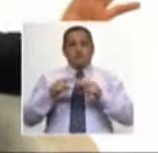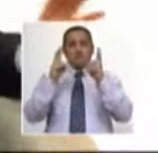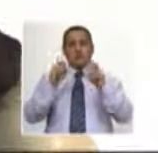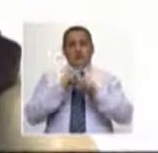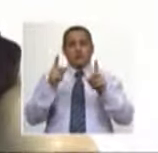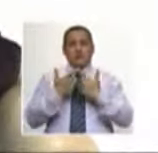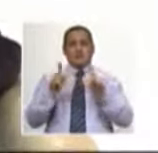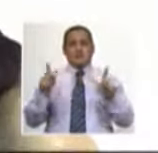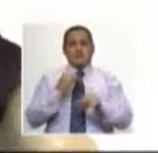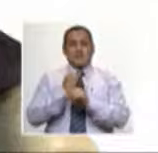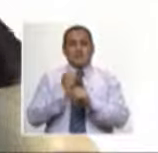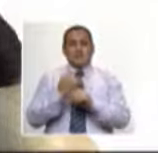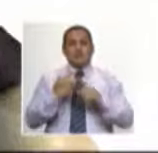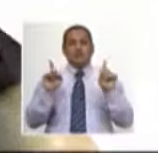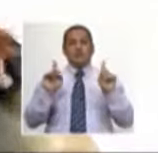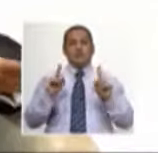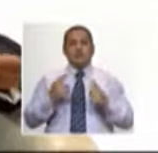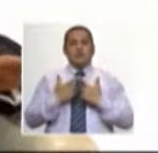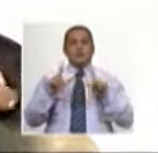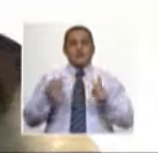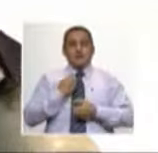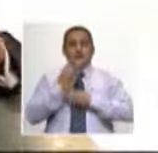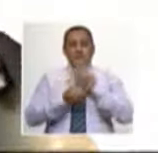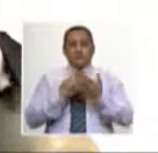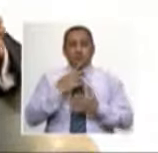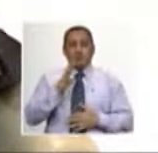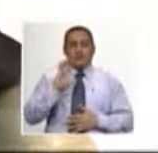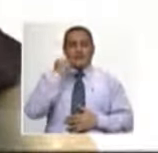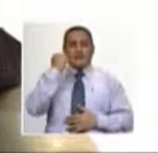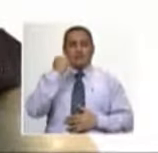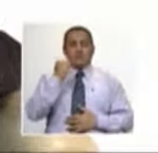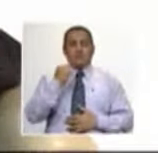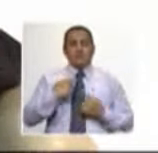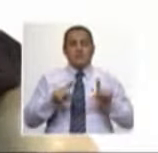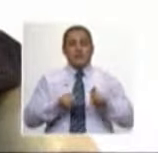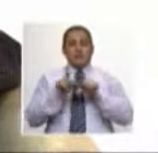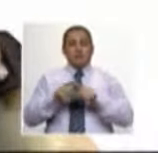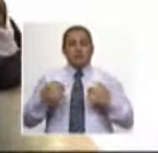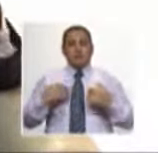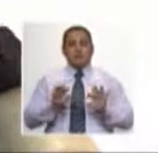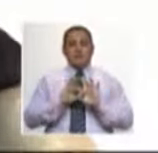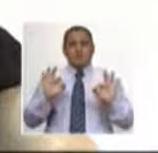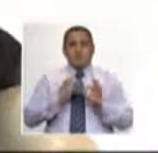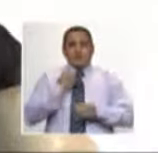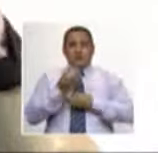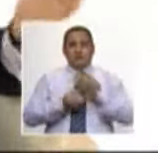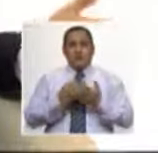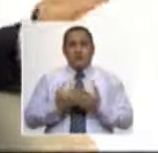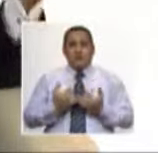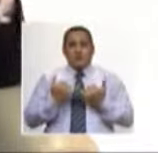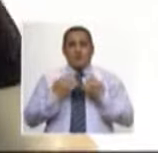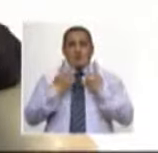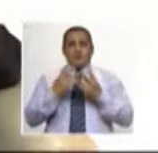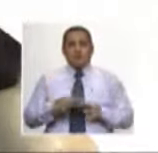libertad religiosa, sino de libertad de expresión, y vamos a abordar este derecho. Entonces, no tenemos más que esa mención, ¿no? Claro. Entonces, es